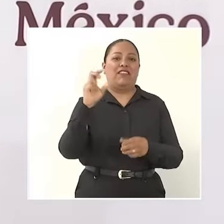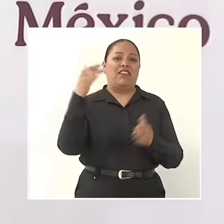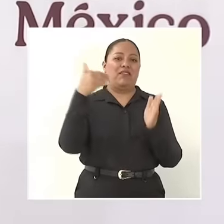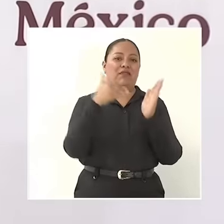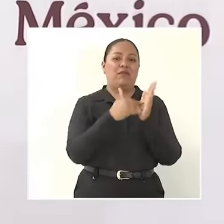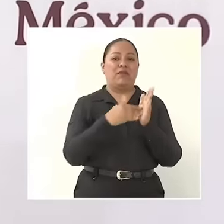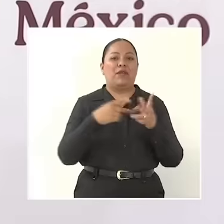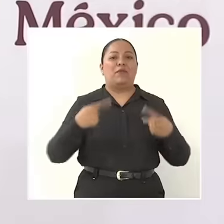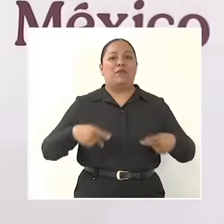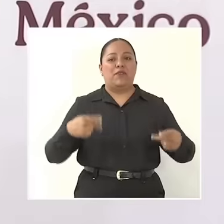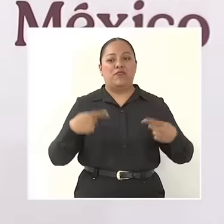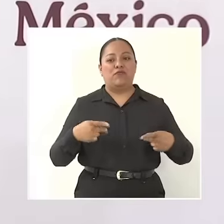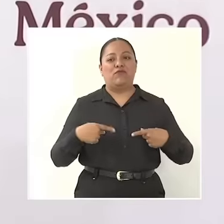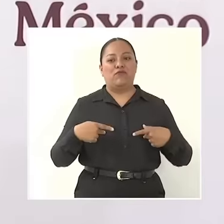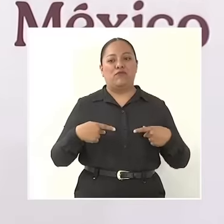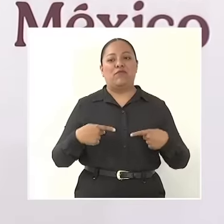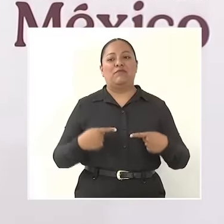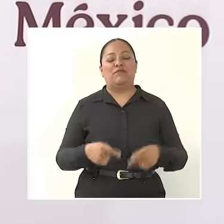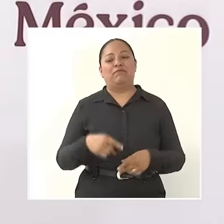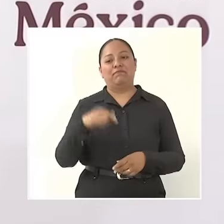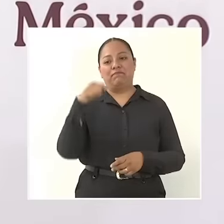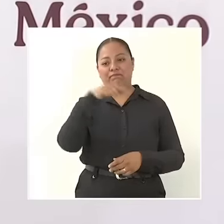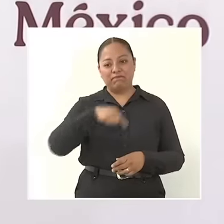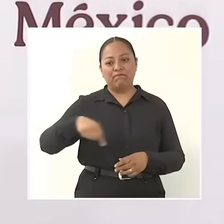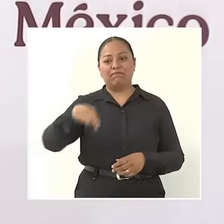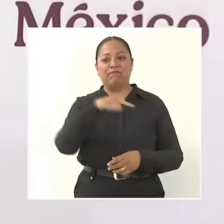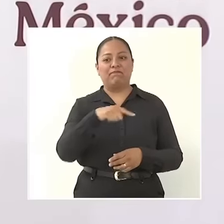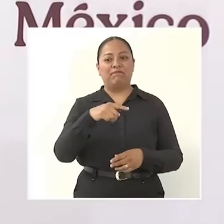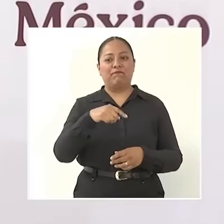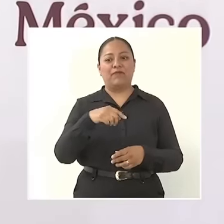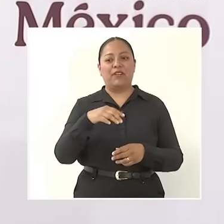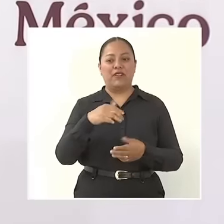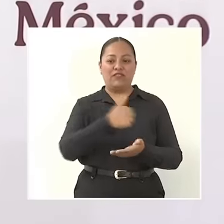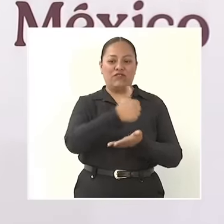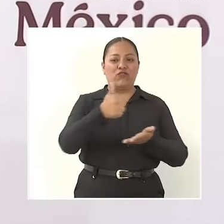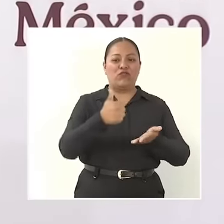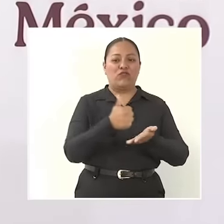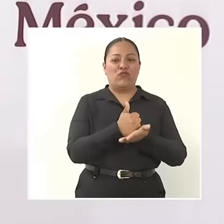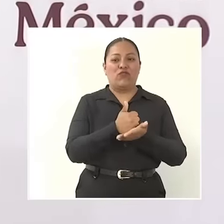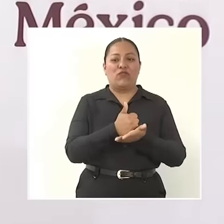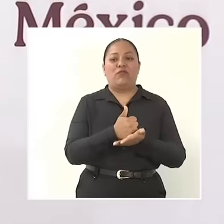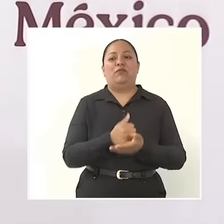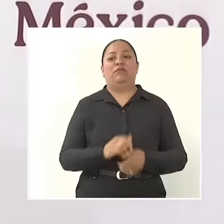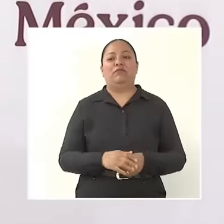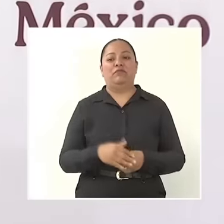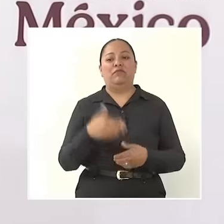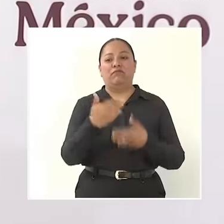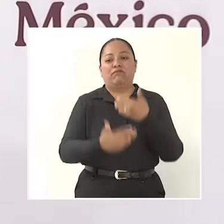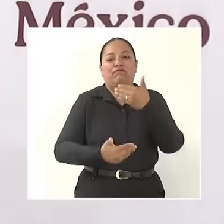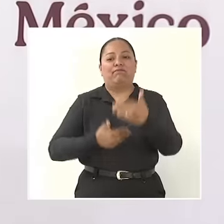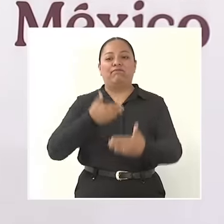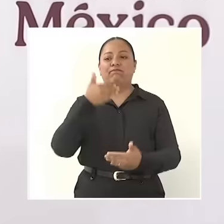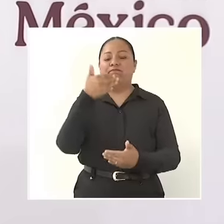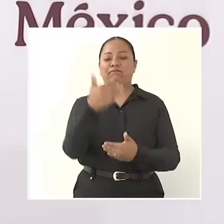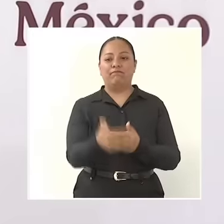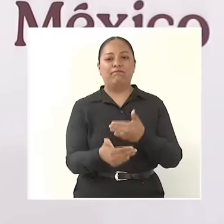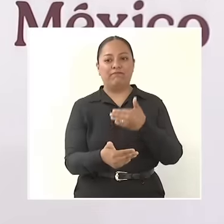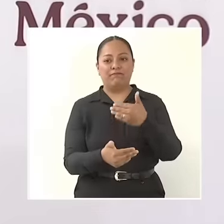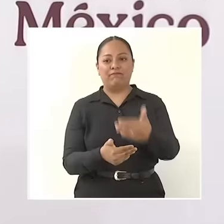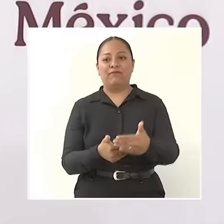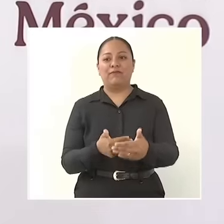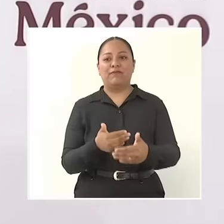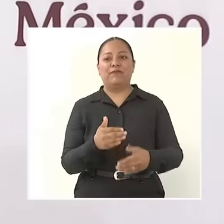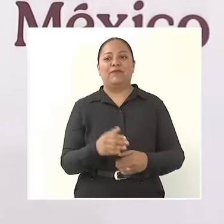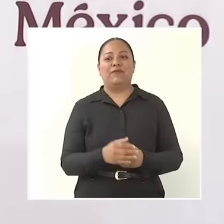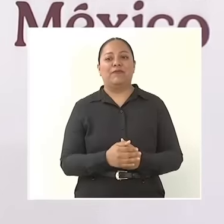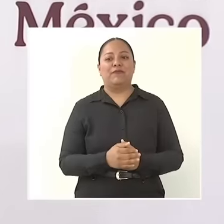días viajan entre estas ciudades. Con este tren se continúa la marcha de conectar al país mediante un transporte limpio, cómodo y más